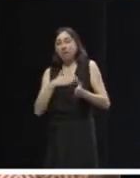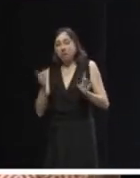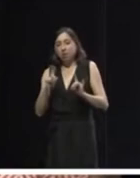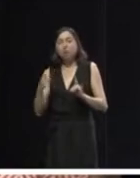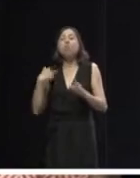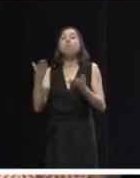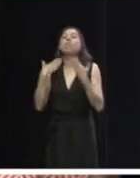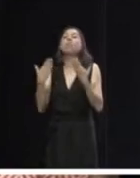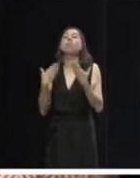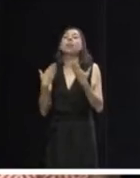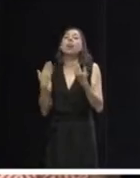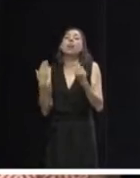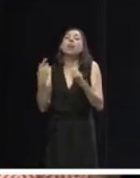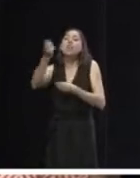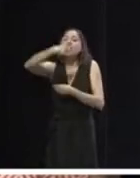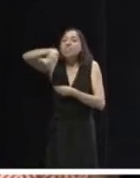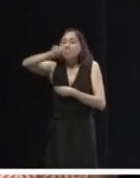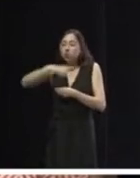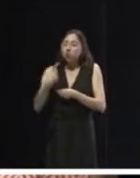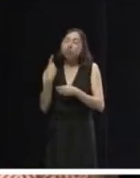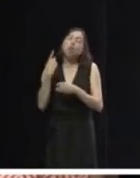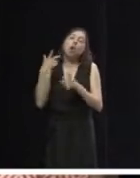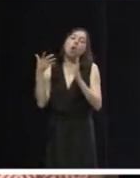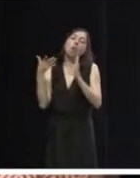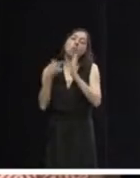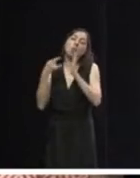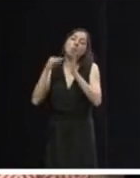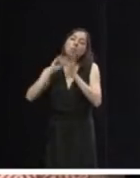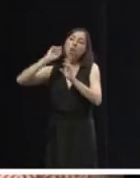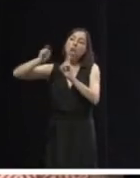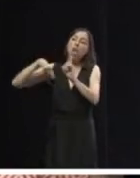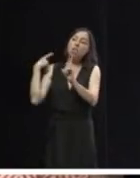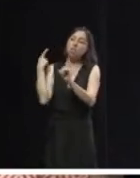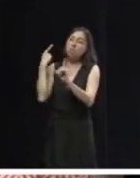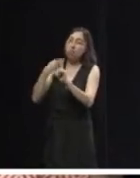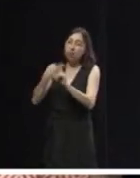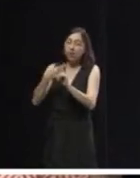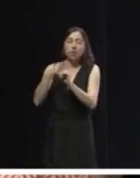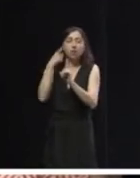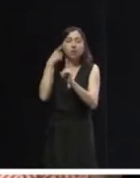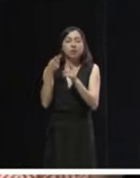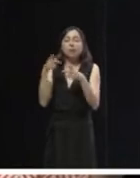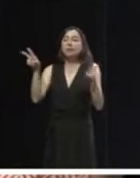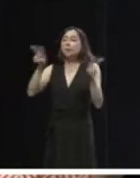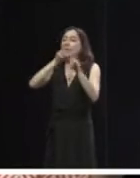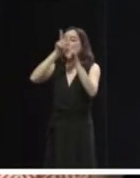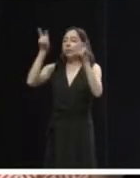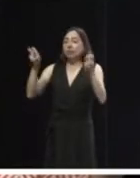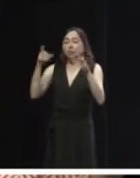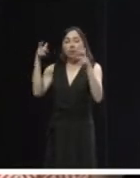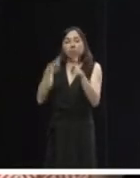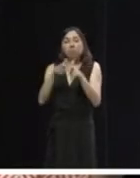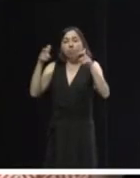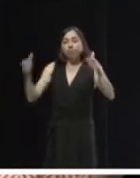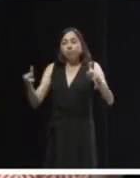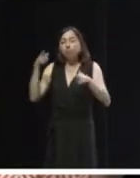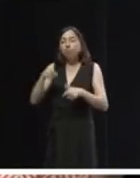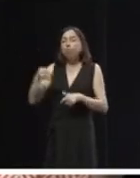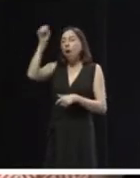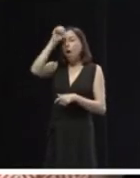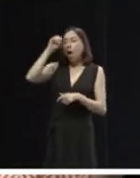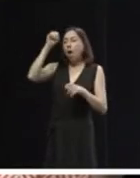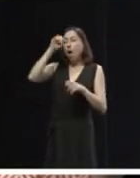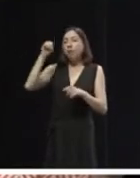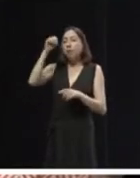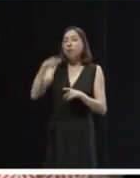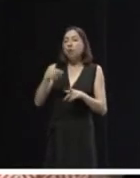esa función del proyecto Sumar en un sentido amplio del término y de una perspectiva,